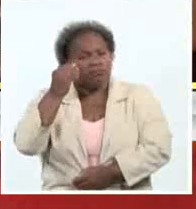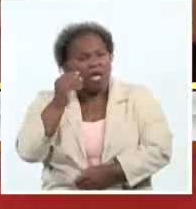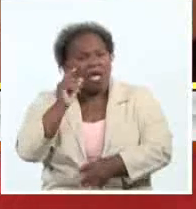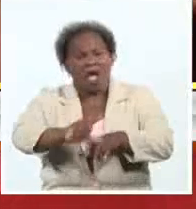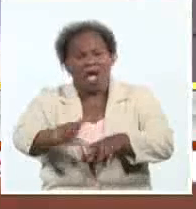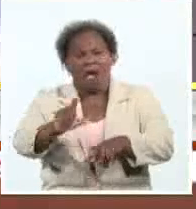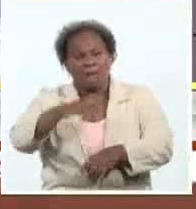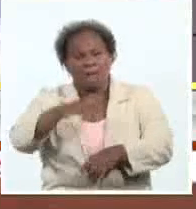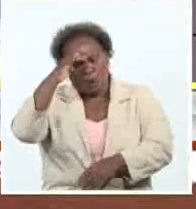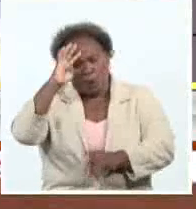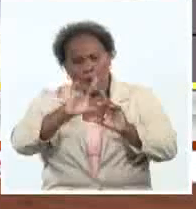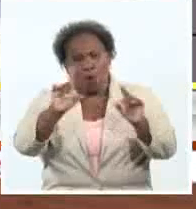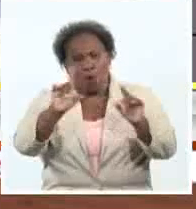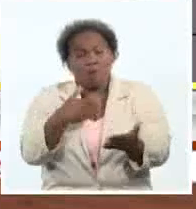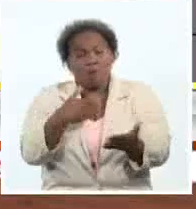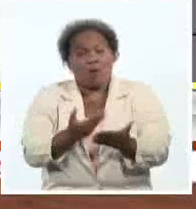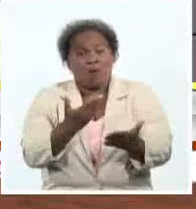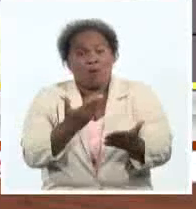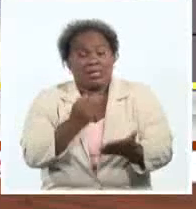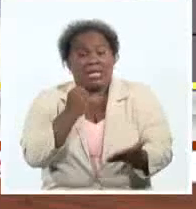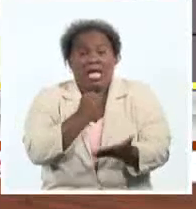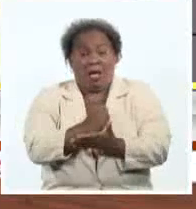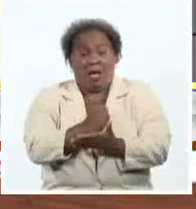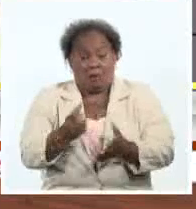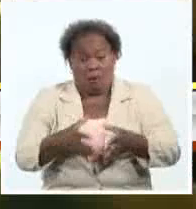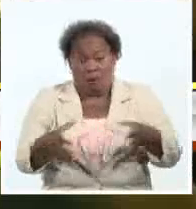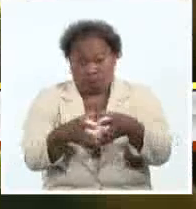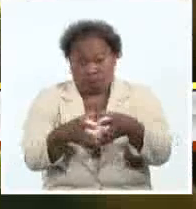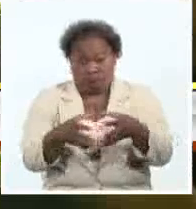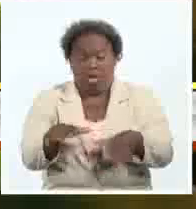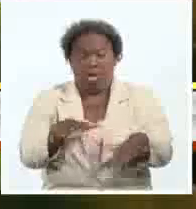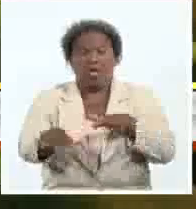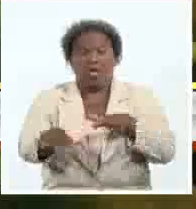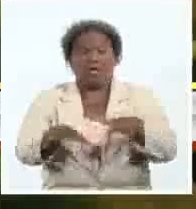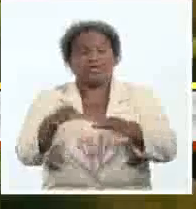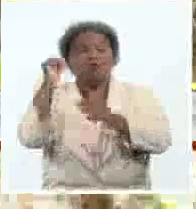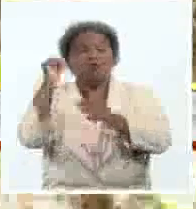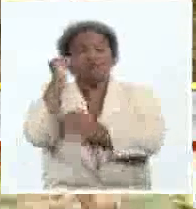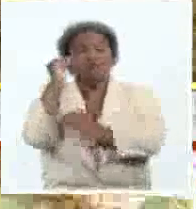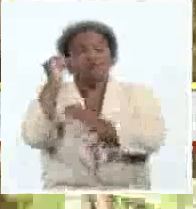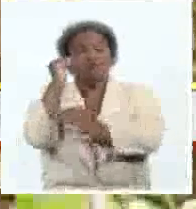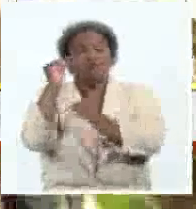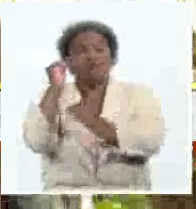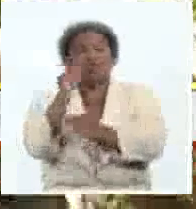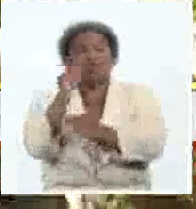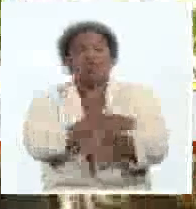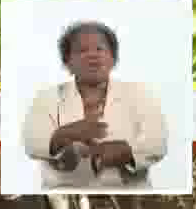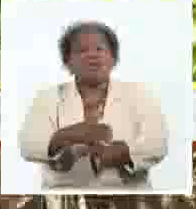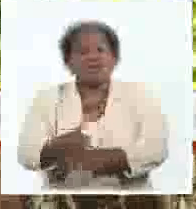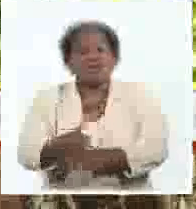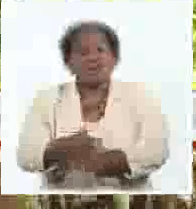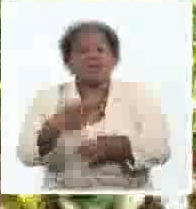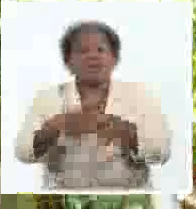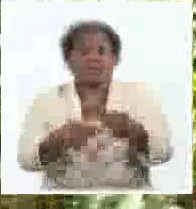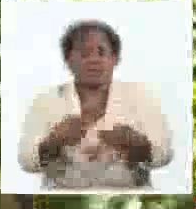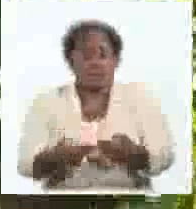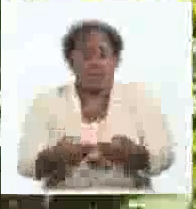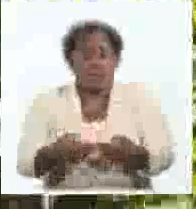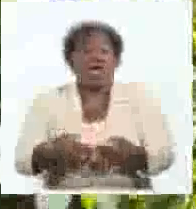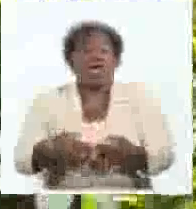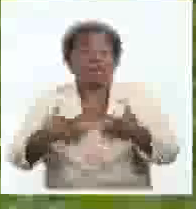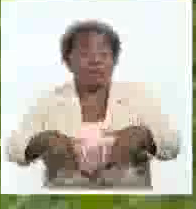propuesta aprobada por este órgano tras el debate sobre las acciones para fortalecer, diversificar y desarrollar la base